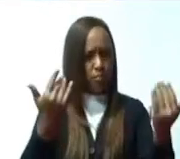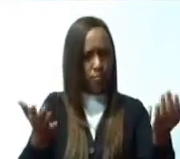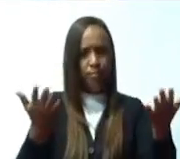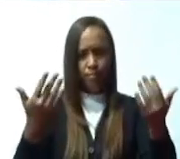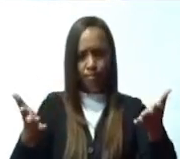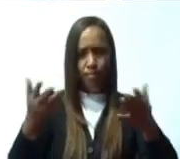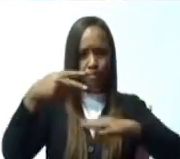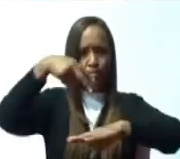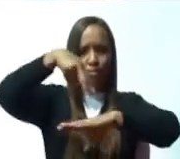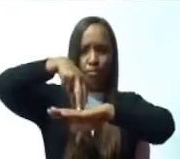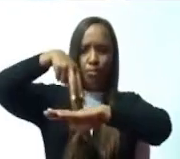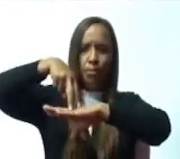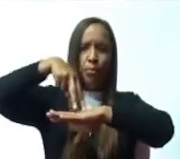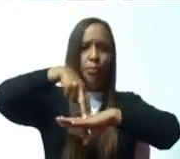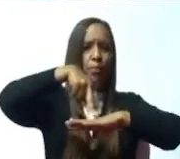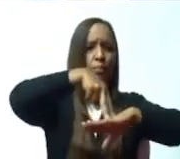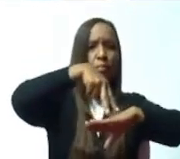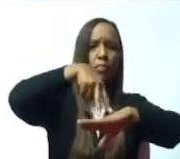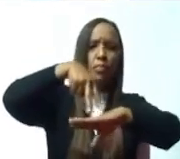con calmita.